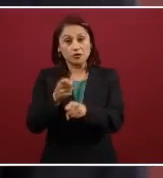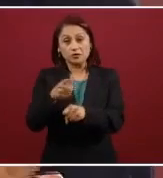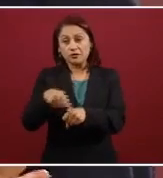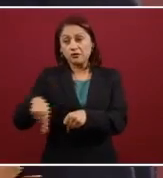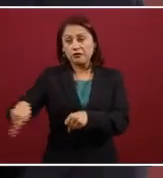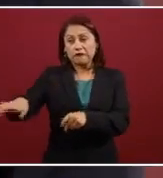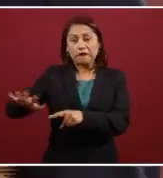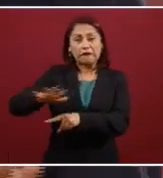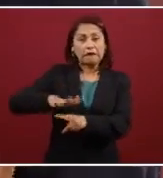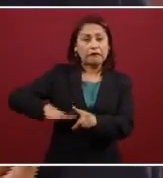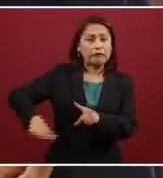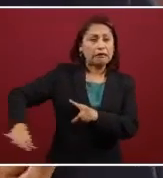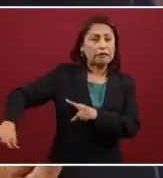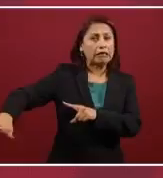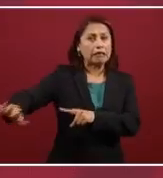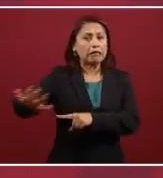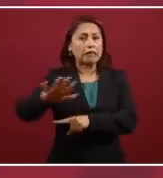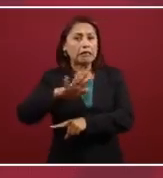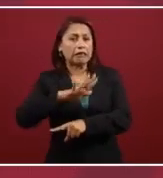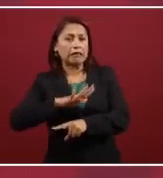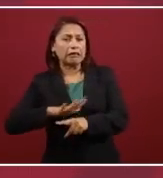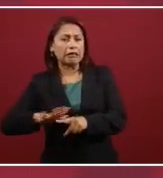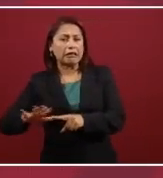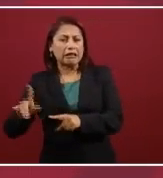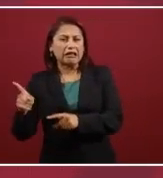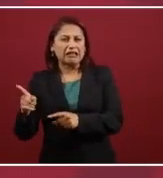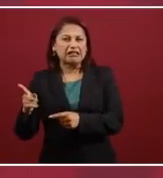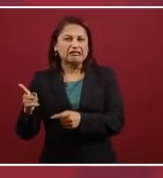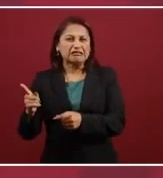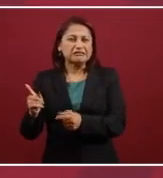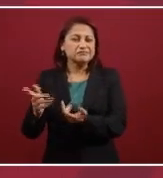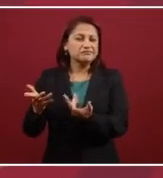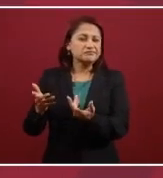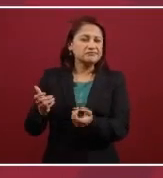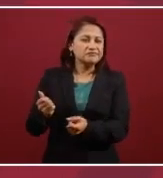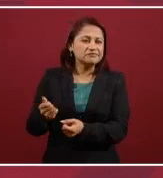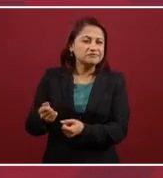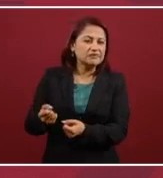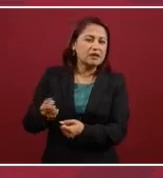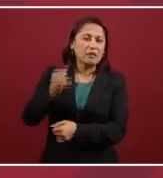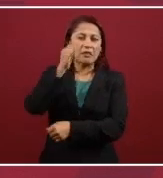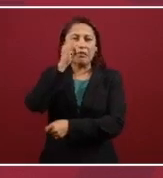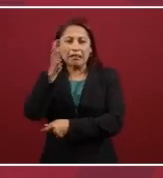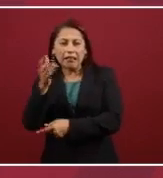eso es todo, eso es una expresión. O sea, pueden haber